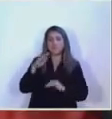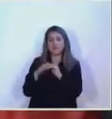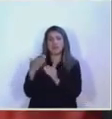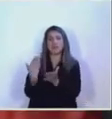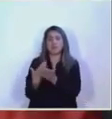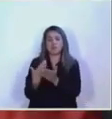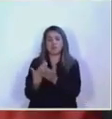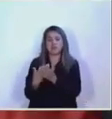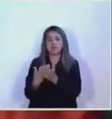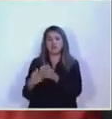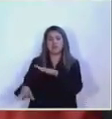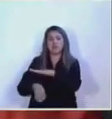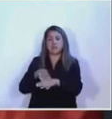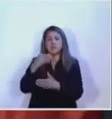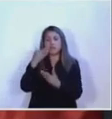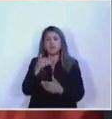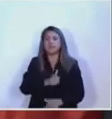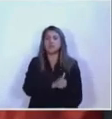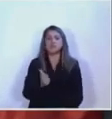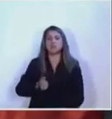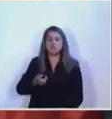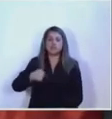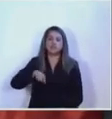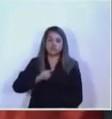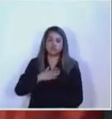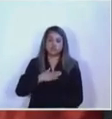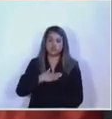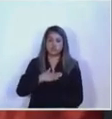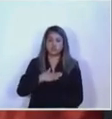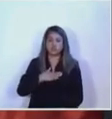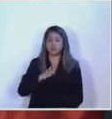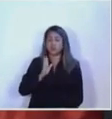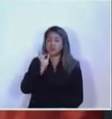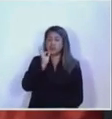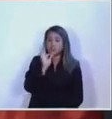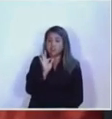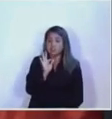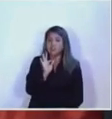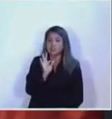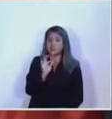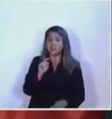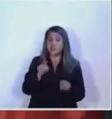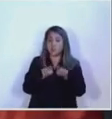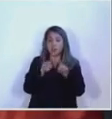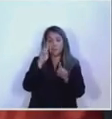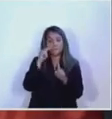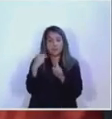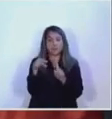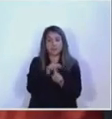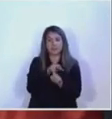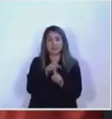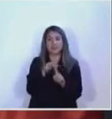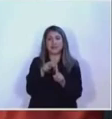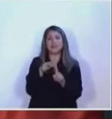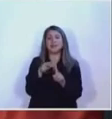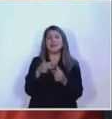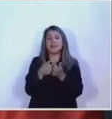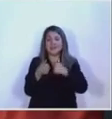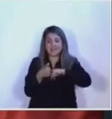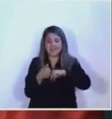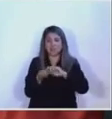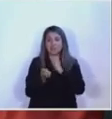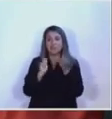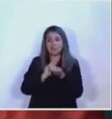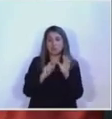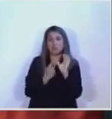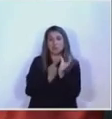de este recurso en beneficio de todas y de todos. Lo señalado debe ser abordado con una perspectiva de género. La transformación cultural